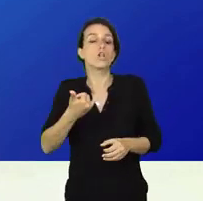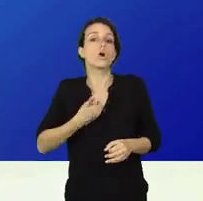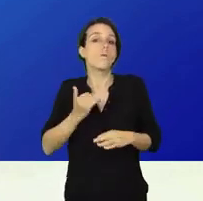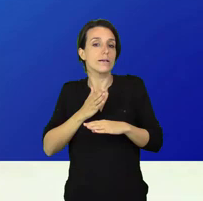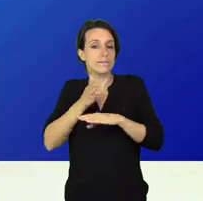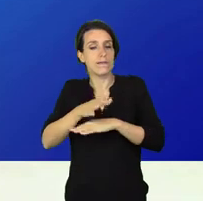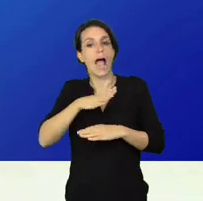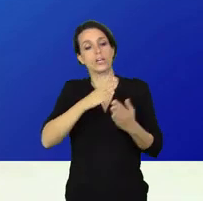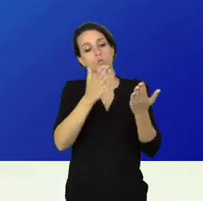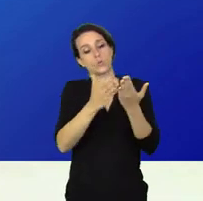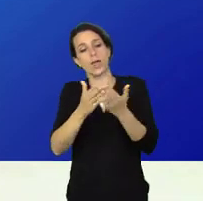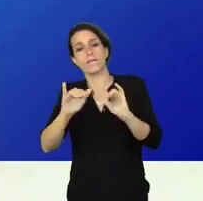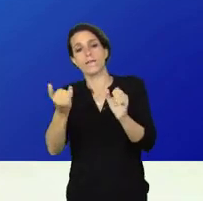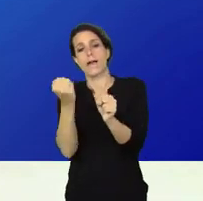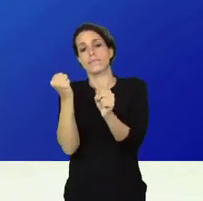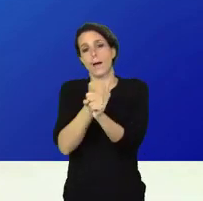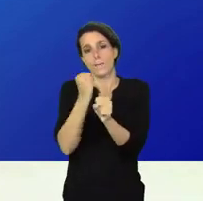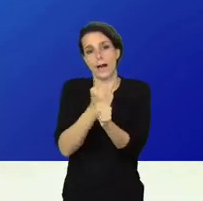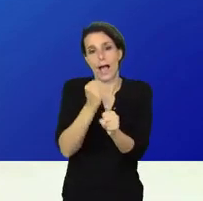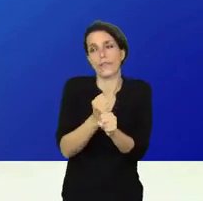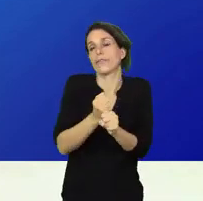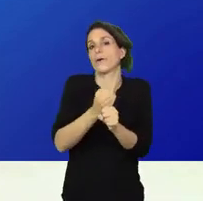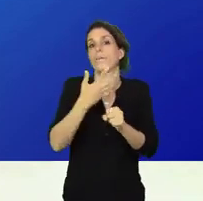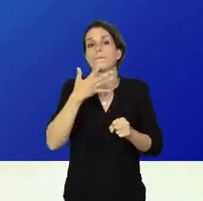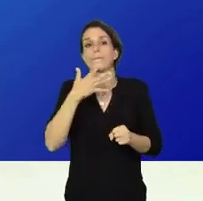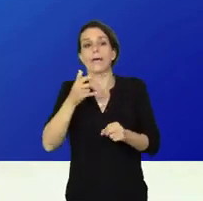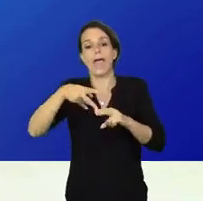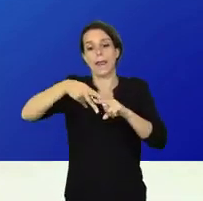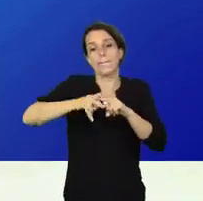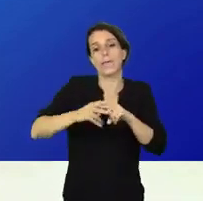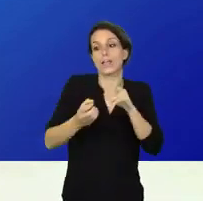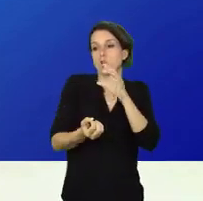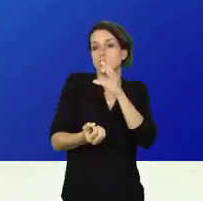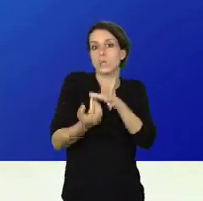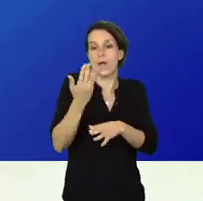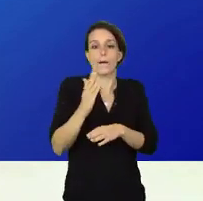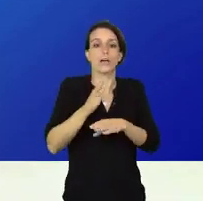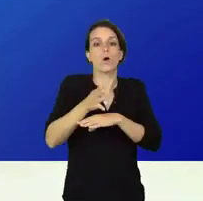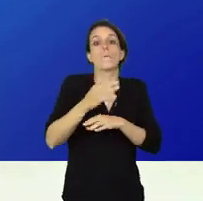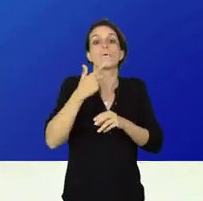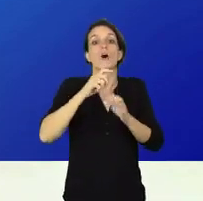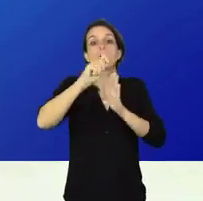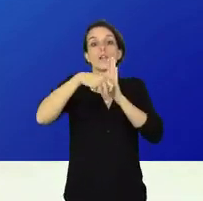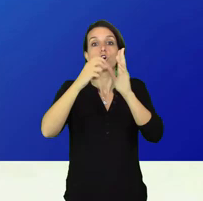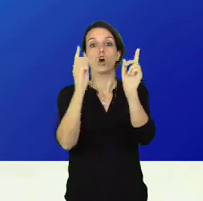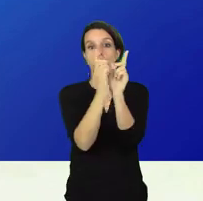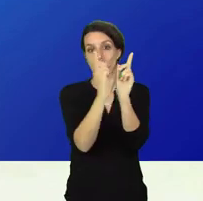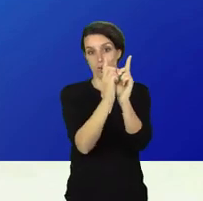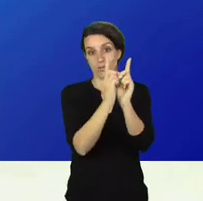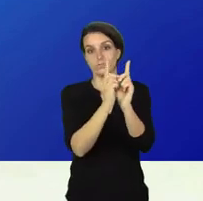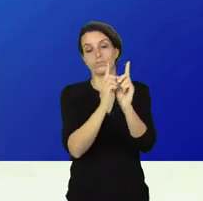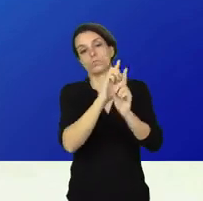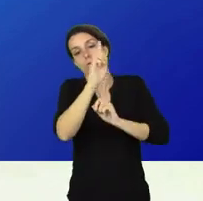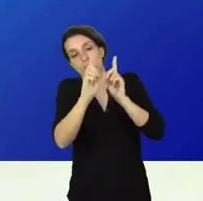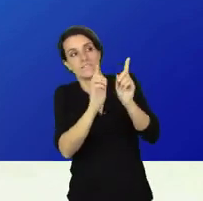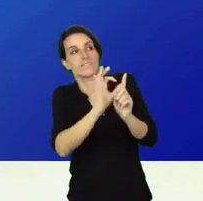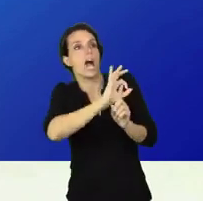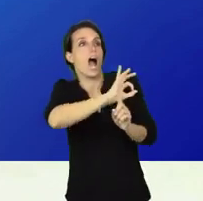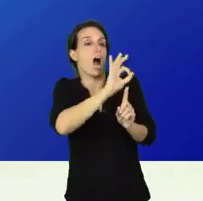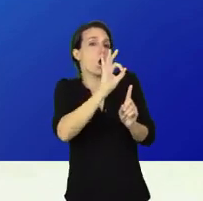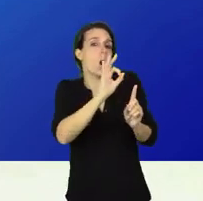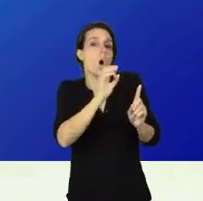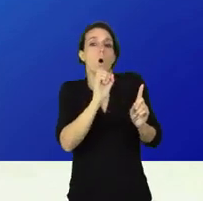audiovisual, hubo varios estudiantes trabajando en la incorporación de herramientas de accesibilidad a cortometrajes de la